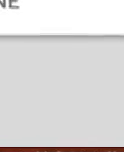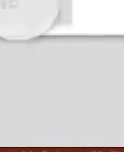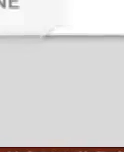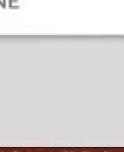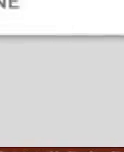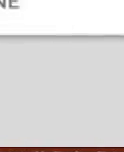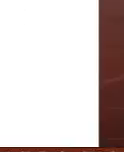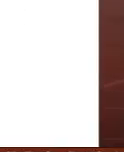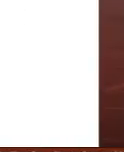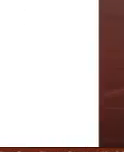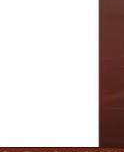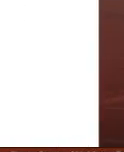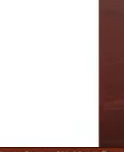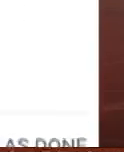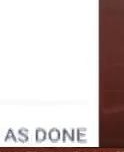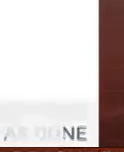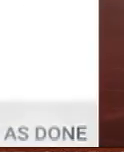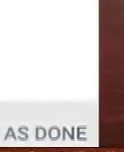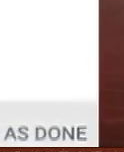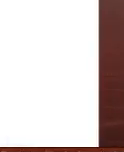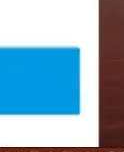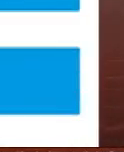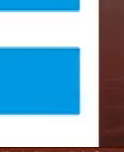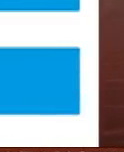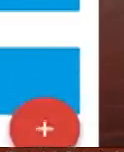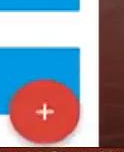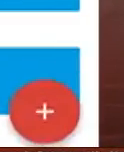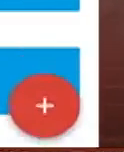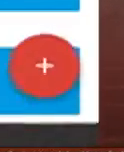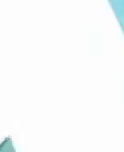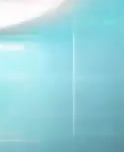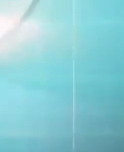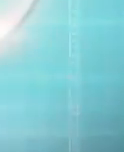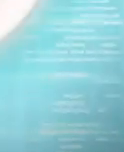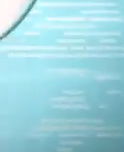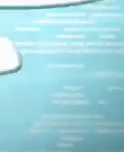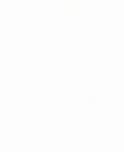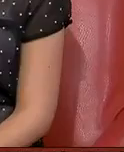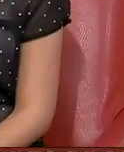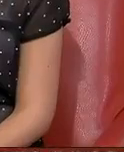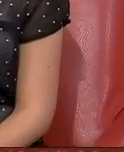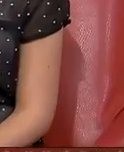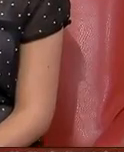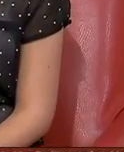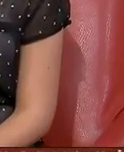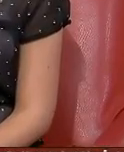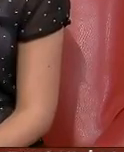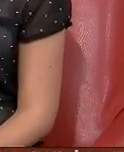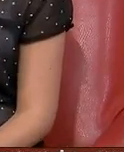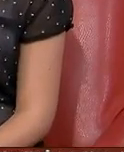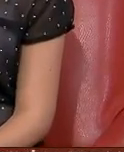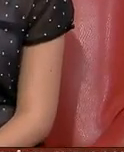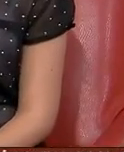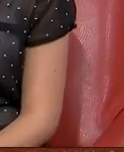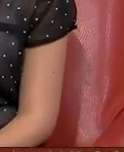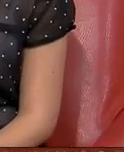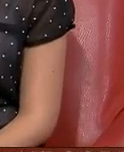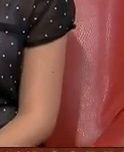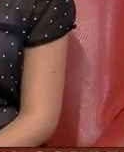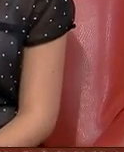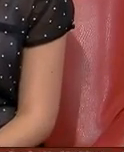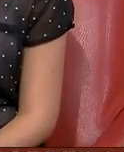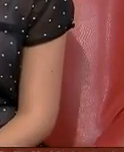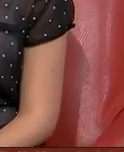pudiste realizar para así mantenerte en constante actualización de la realización de tus propósitos. La actualización ya